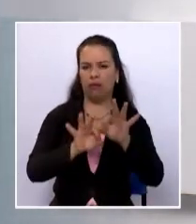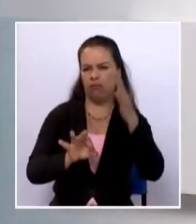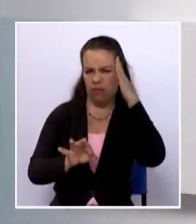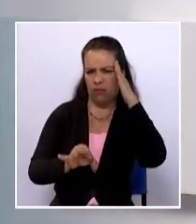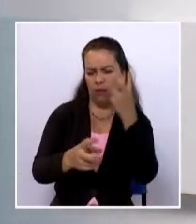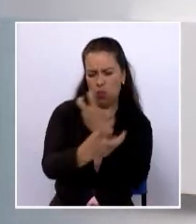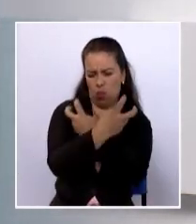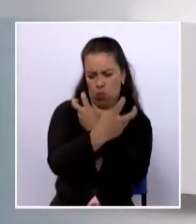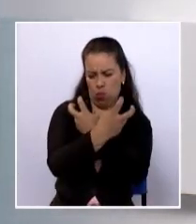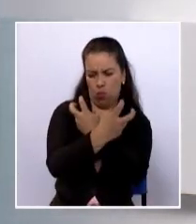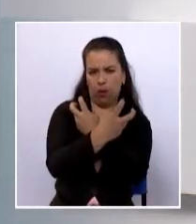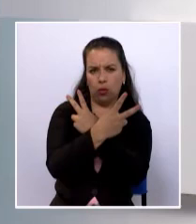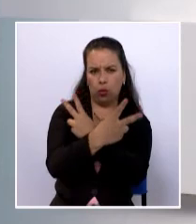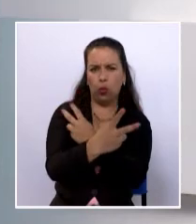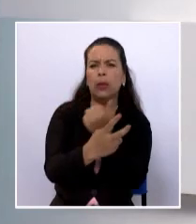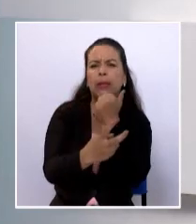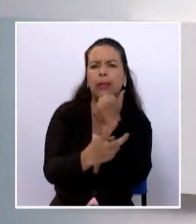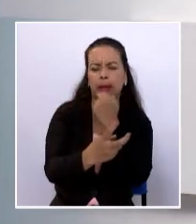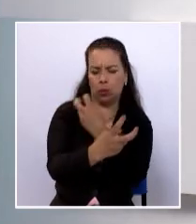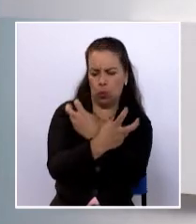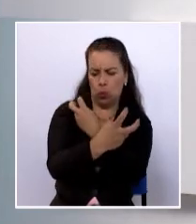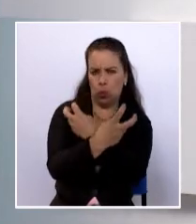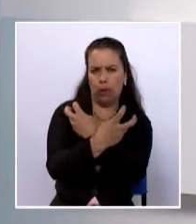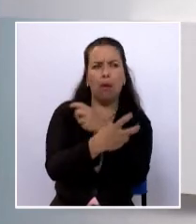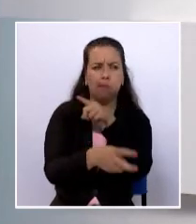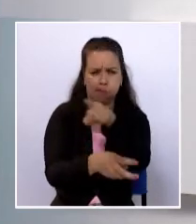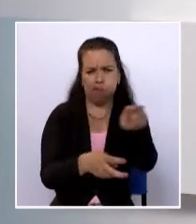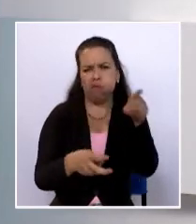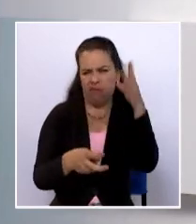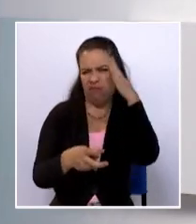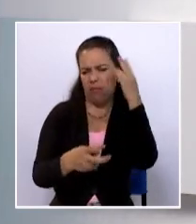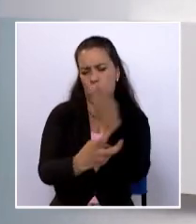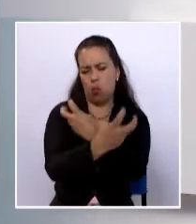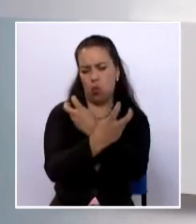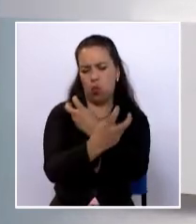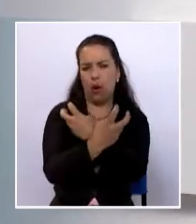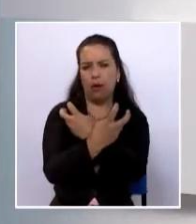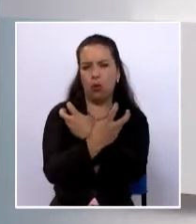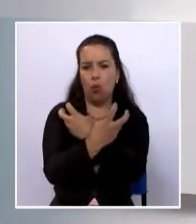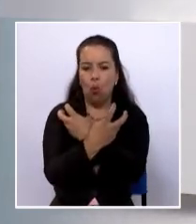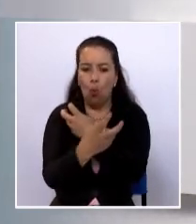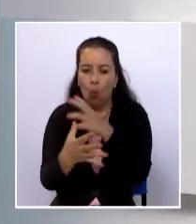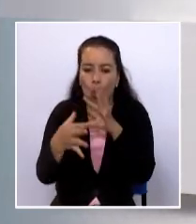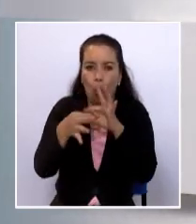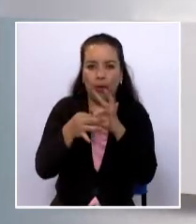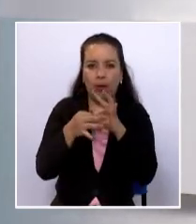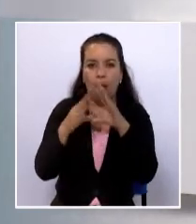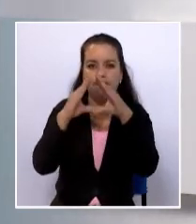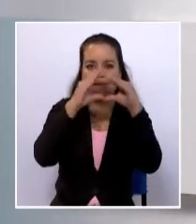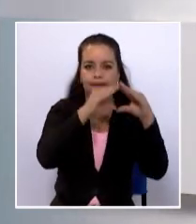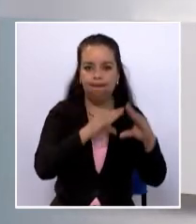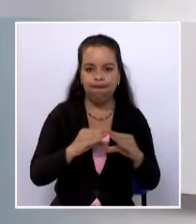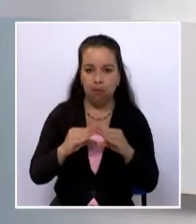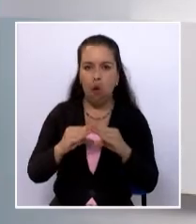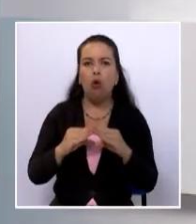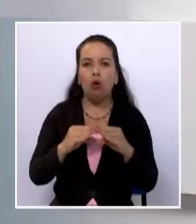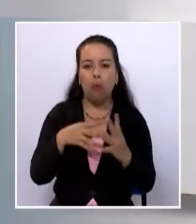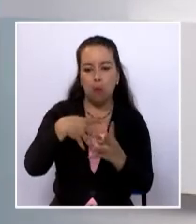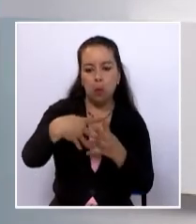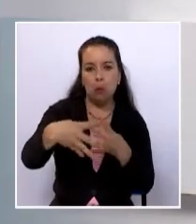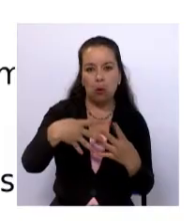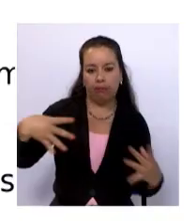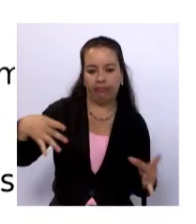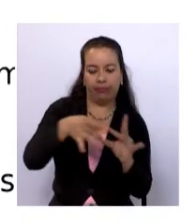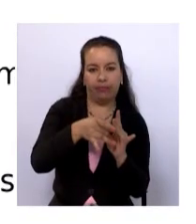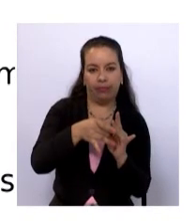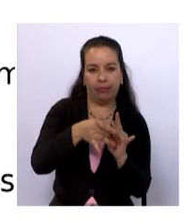conocemos y para la mayoría de la tenencia es muy claro que ese hueso está unido a los músculos por medio de los tendones centro y los